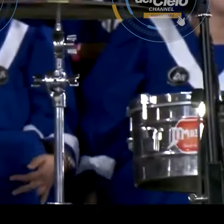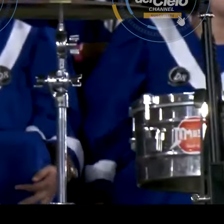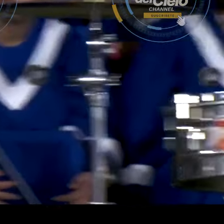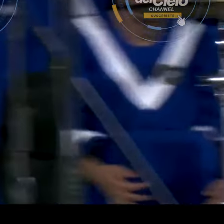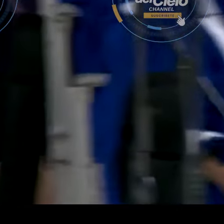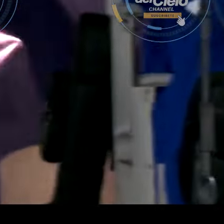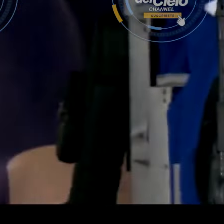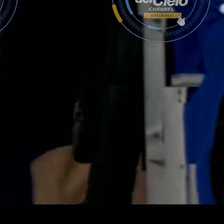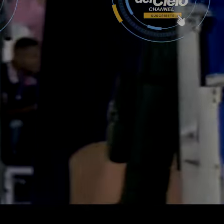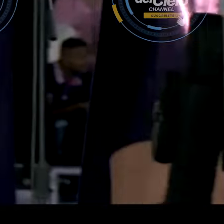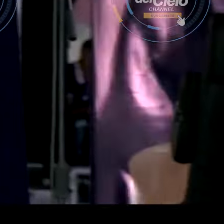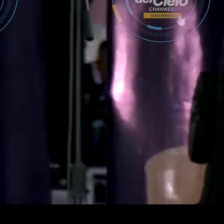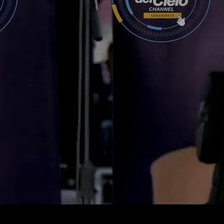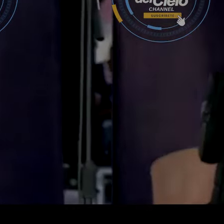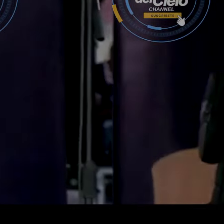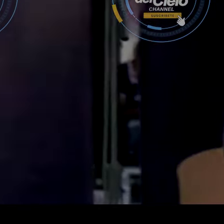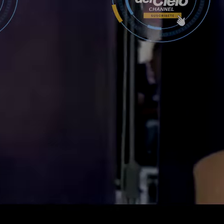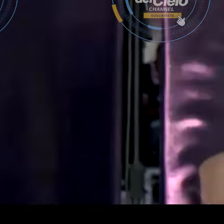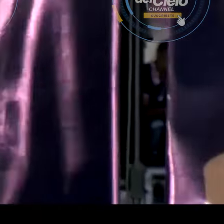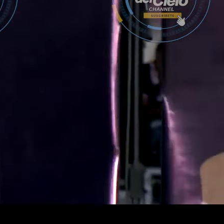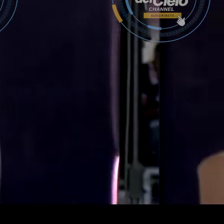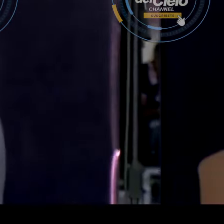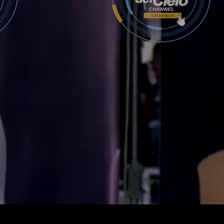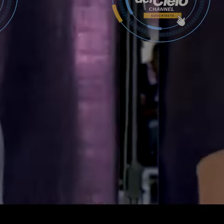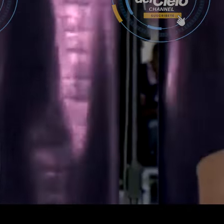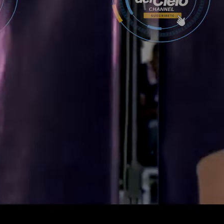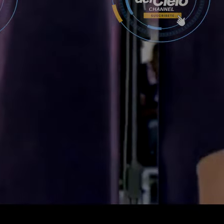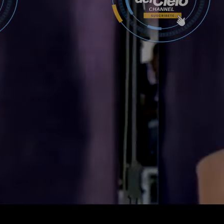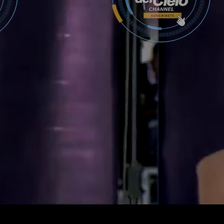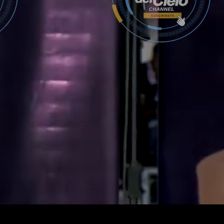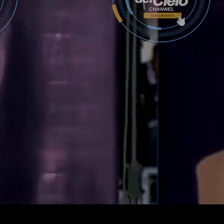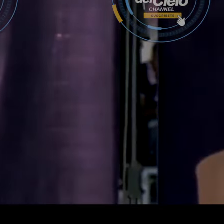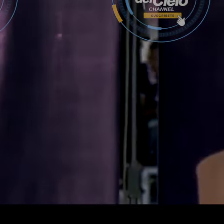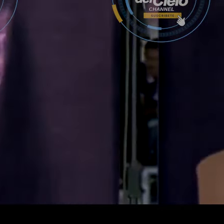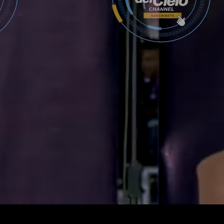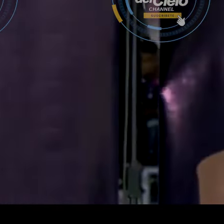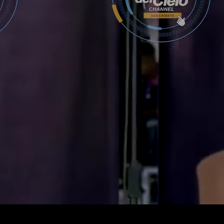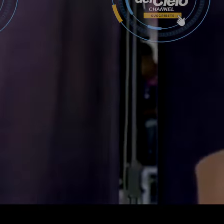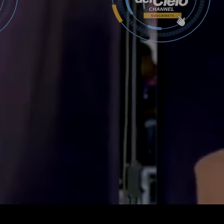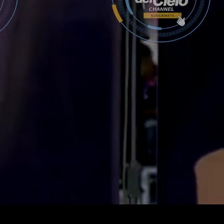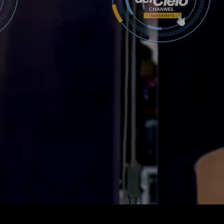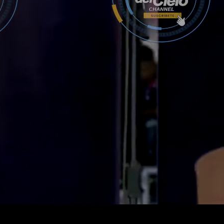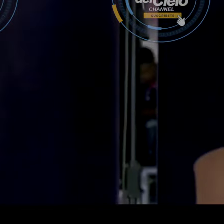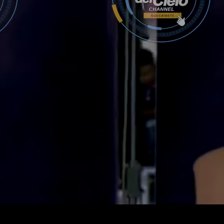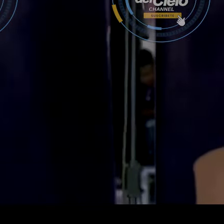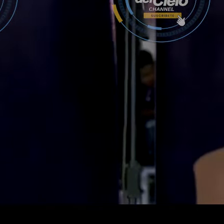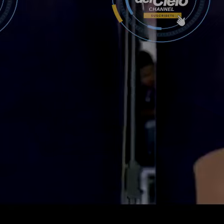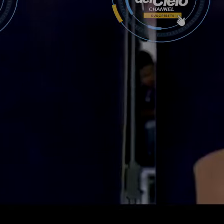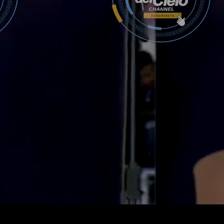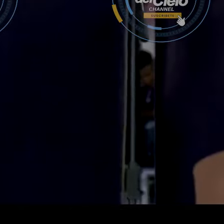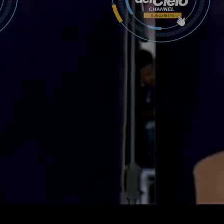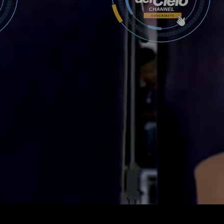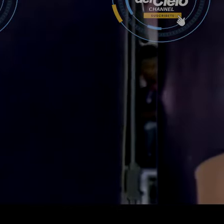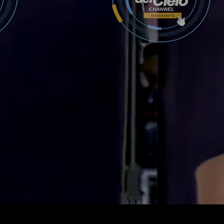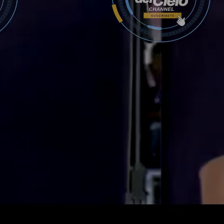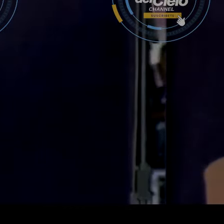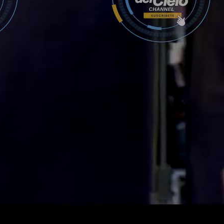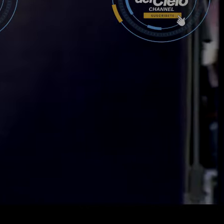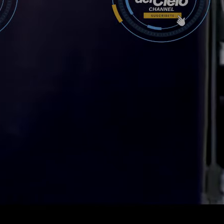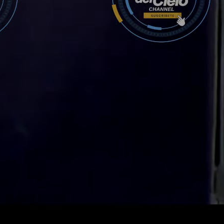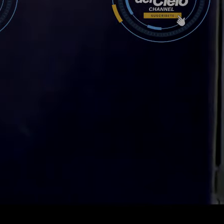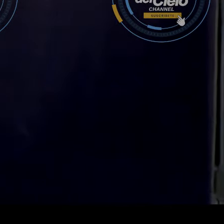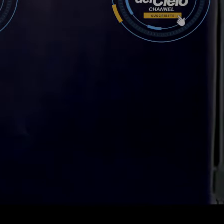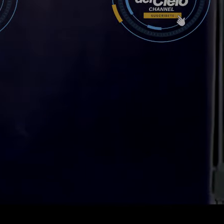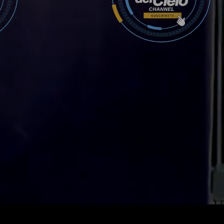Esa es la misión. Porque dependiendo del evangelio que yo le predique a las personas, así acomodo el